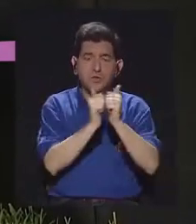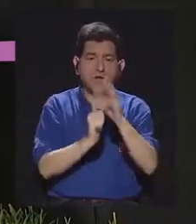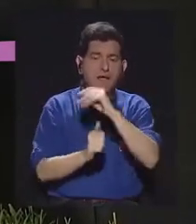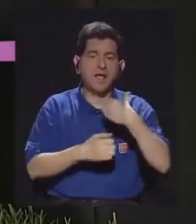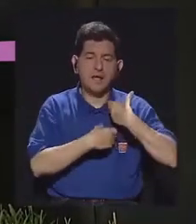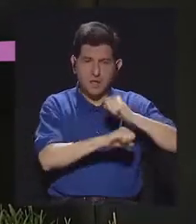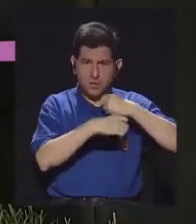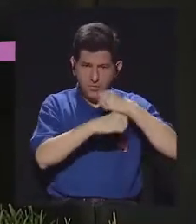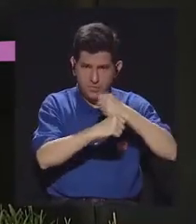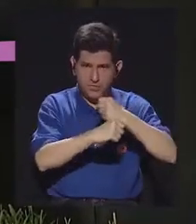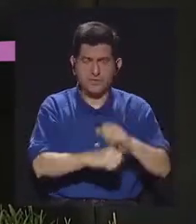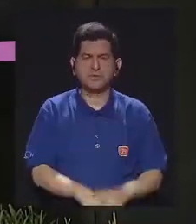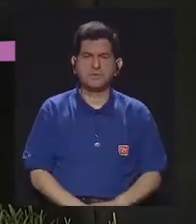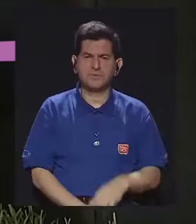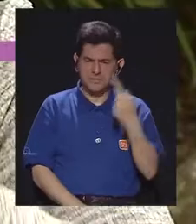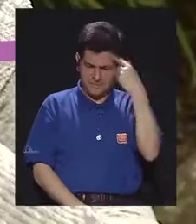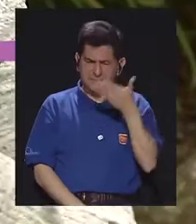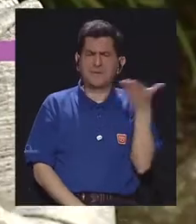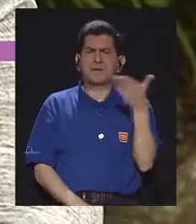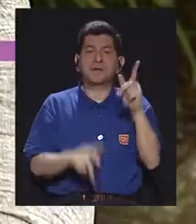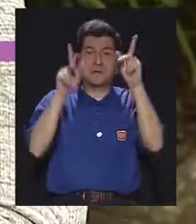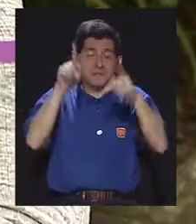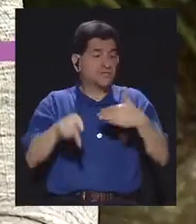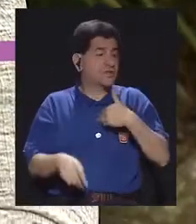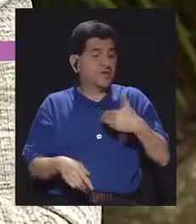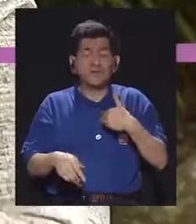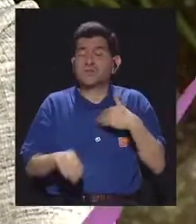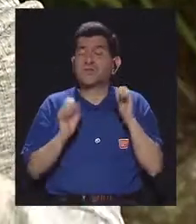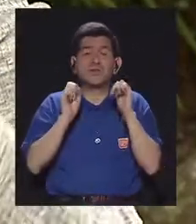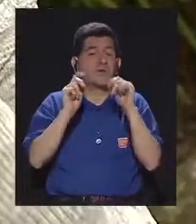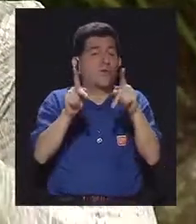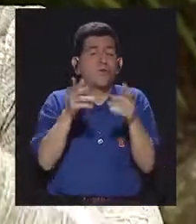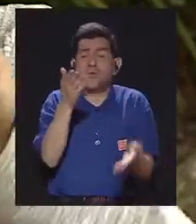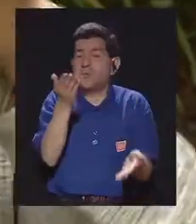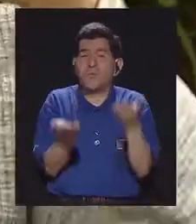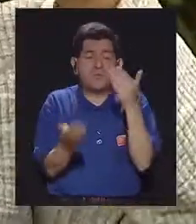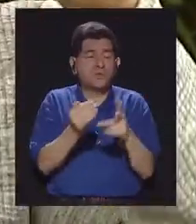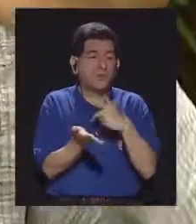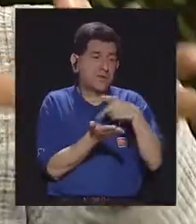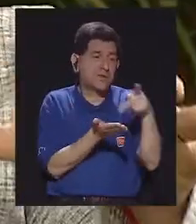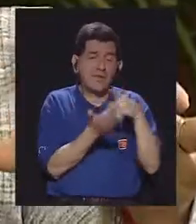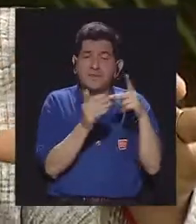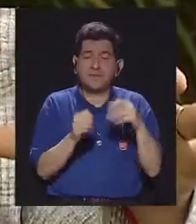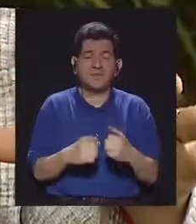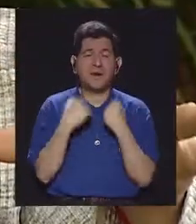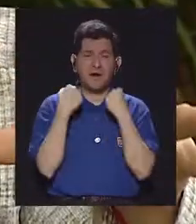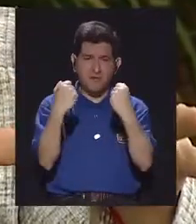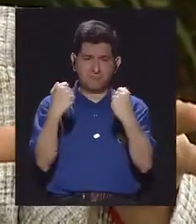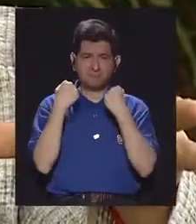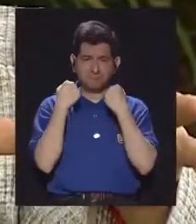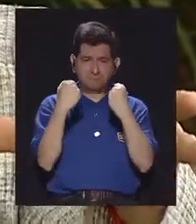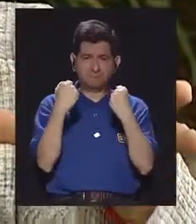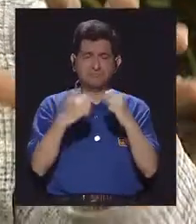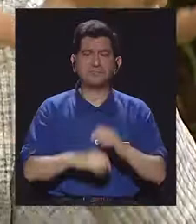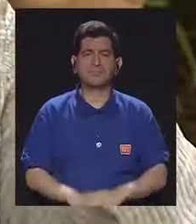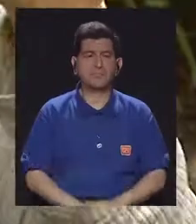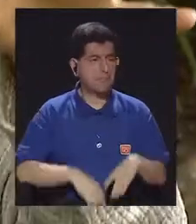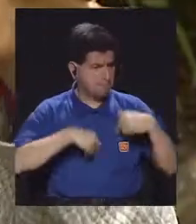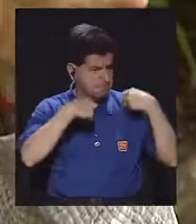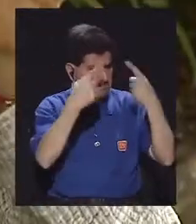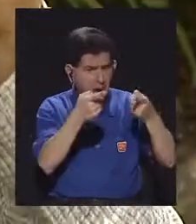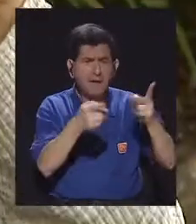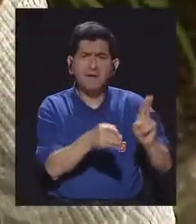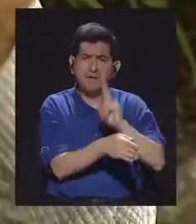las municipalidades. ¿Para qué? Para que las personas que no tienen tal vez la posibilidad de pagar un gimnasio,